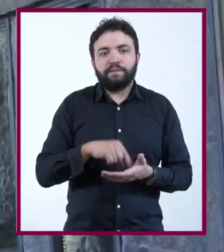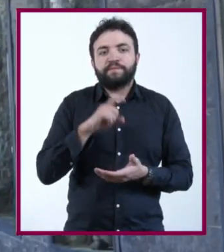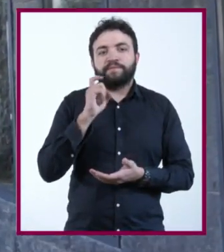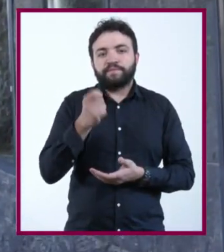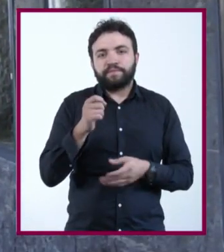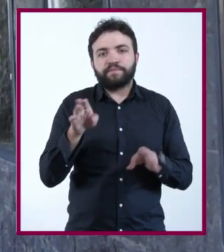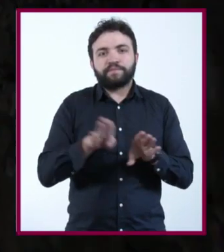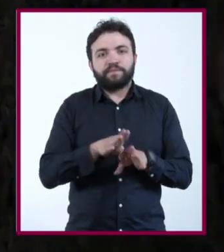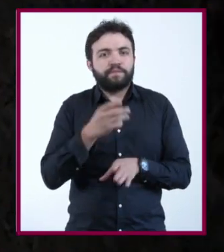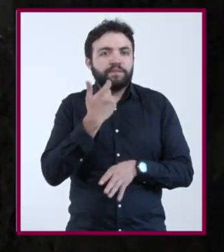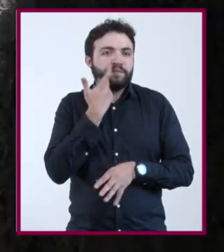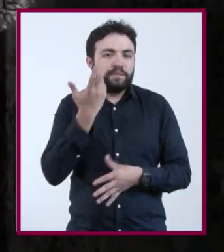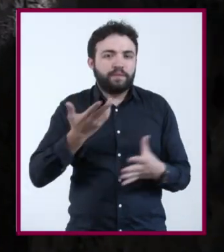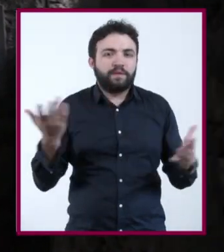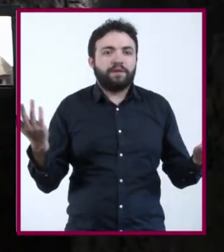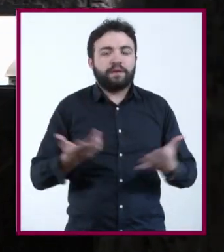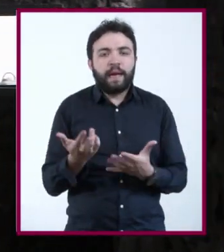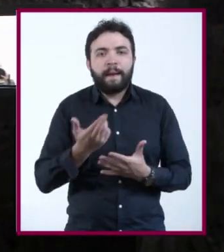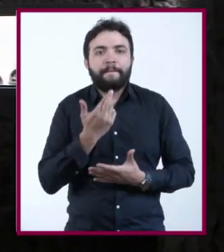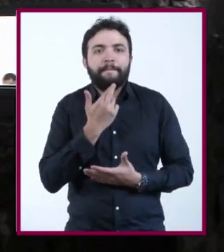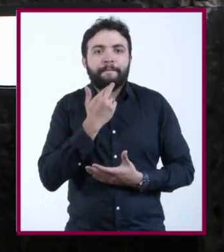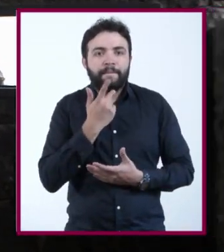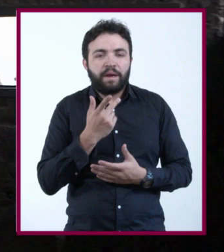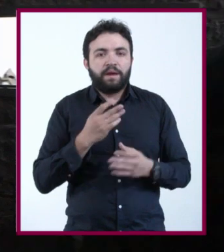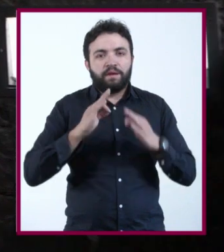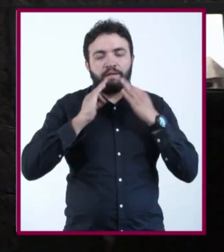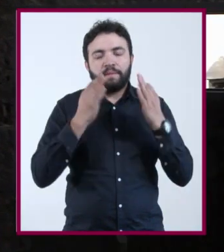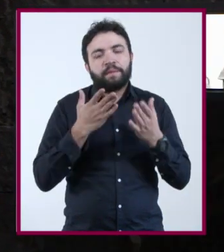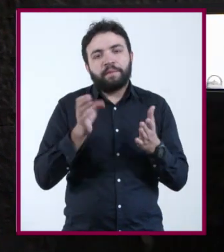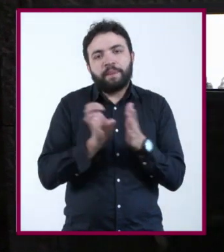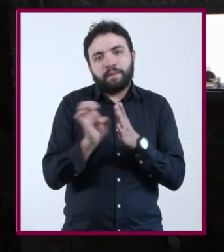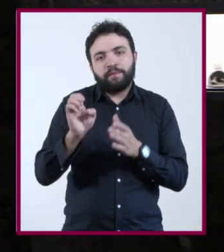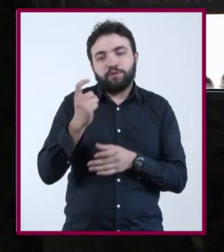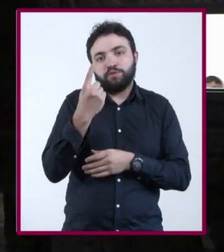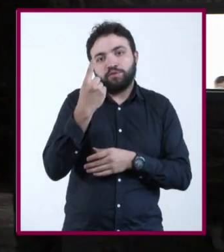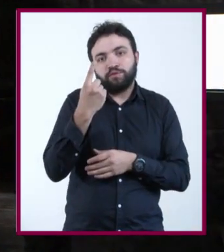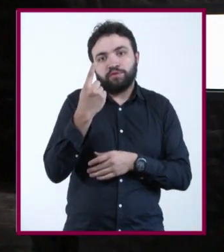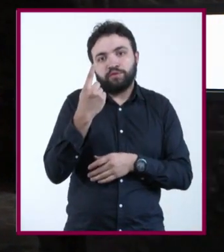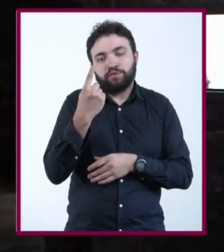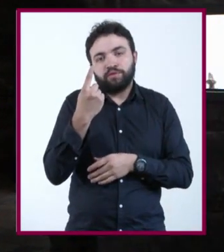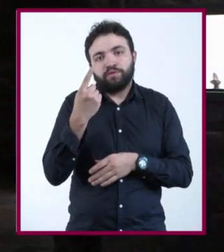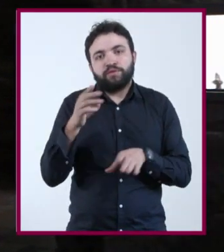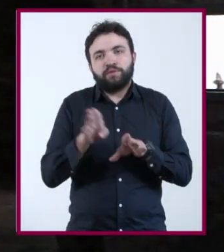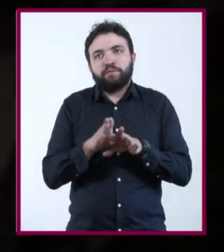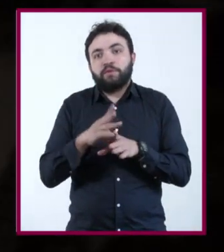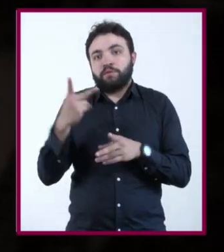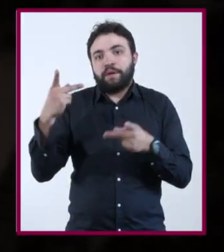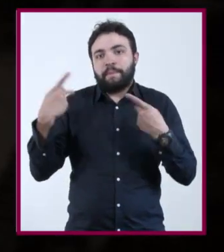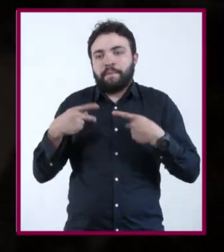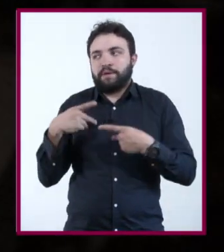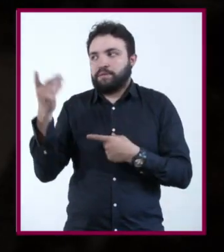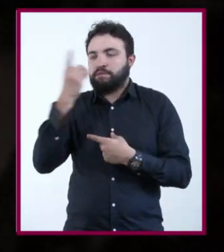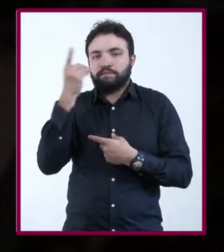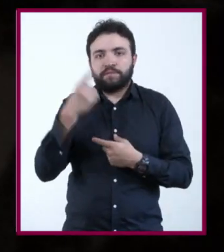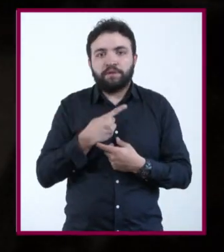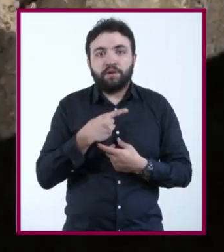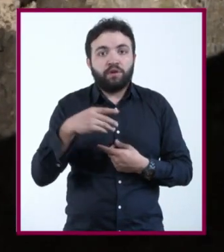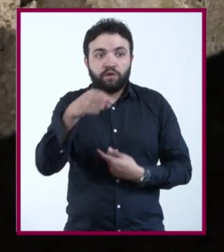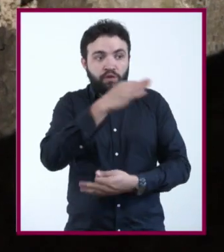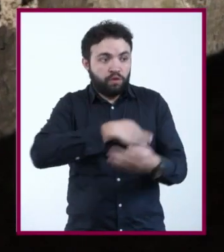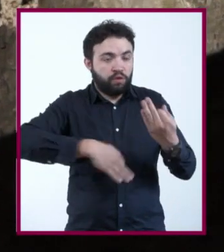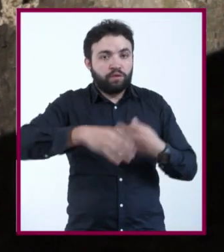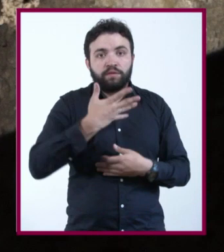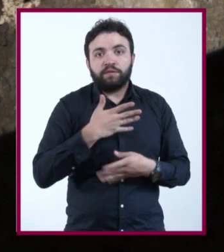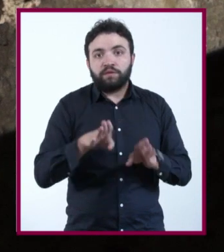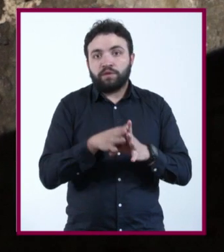Pues quiero creer que tratamos de hacer nuestra mejor parte, o sea, que somos. Una vez un investigador me decía,